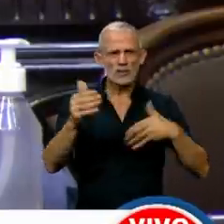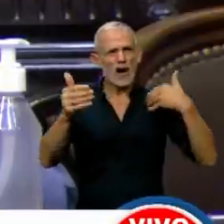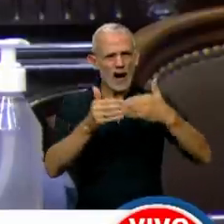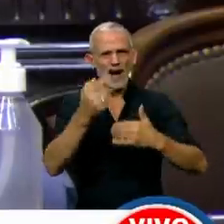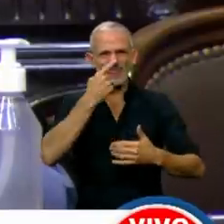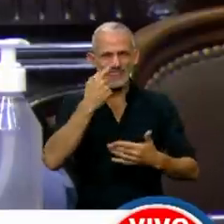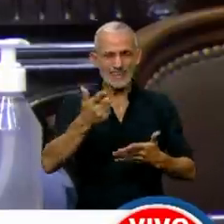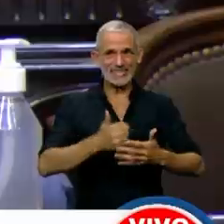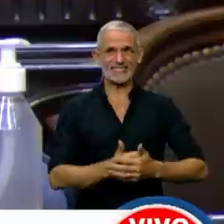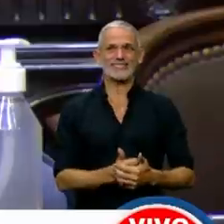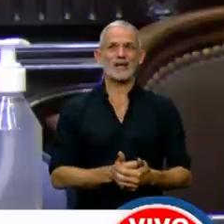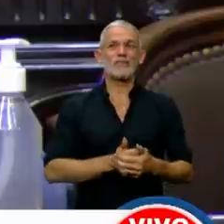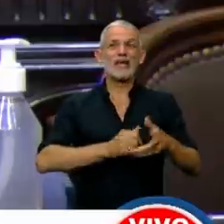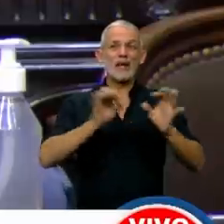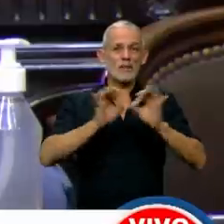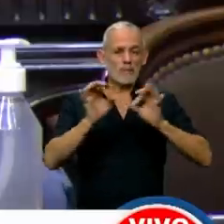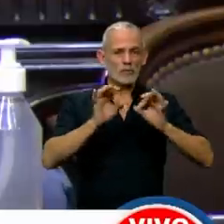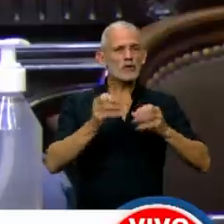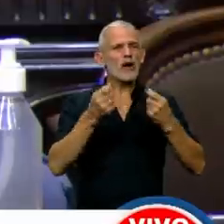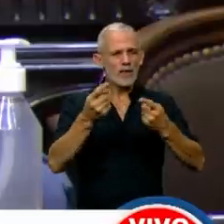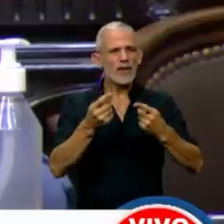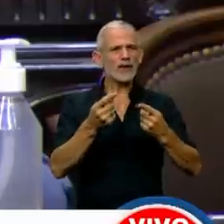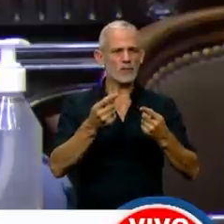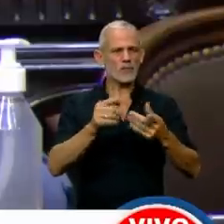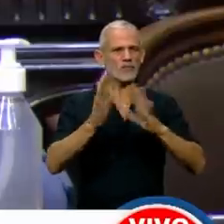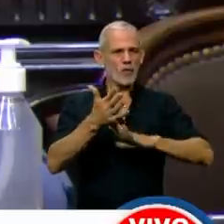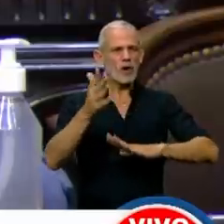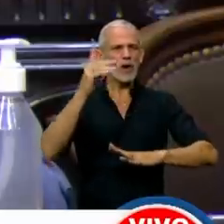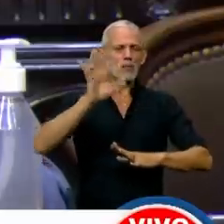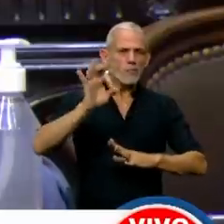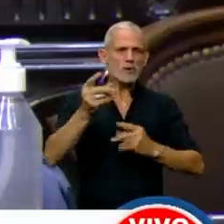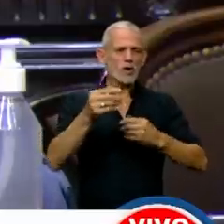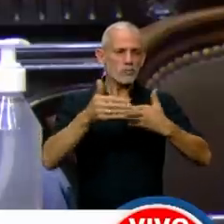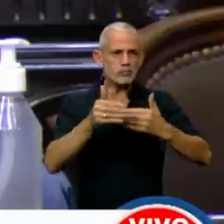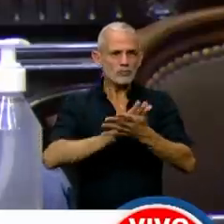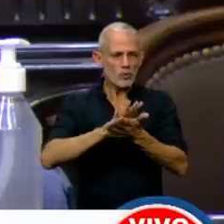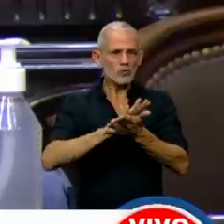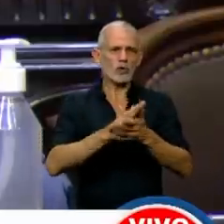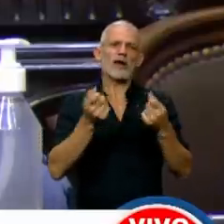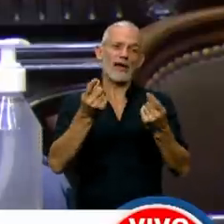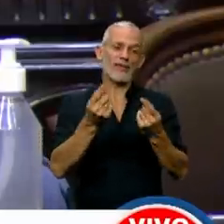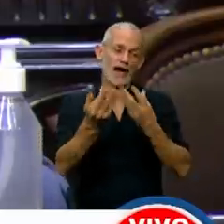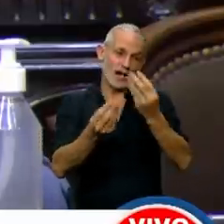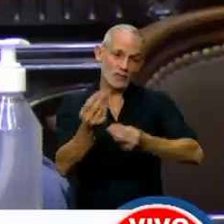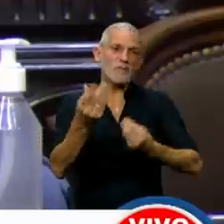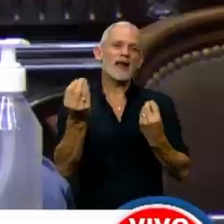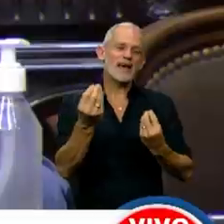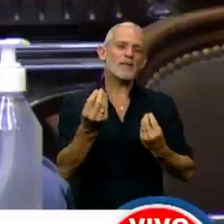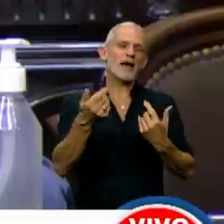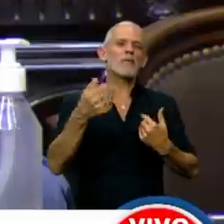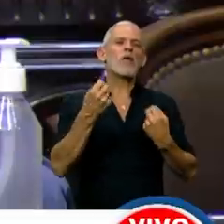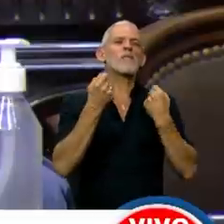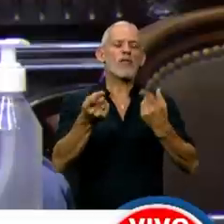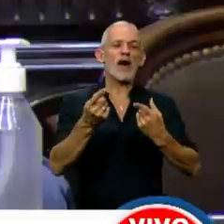intereses en proyectos que acerquen posiciones en proyectos que contribuyan para que podamos